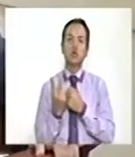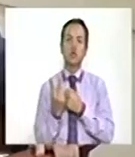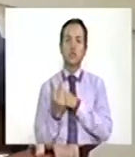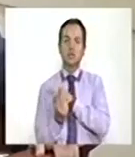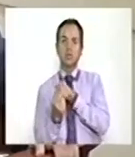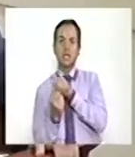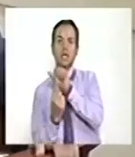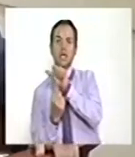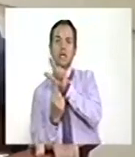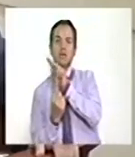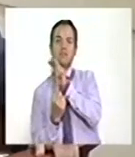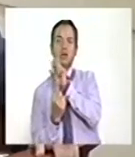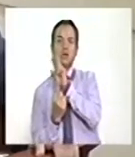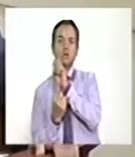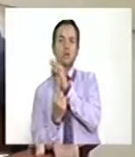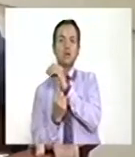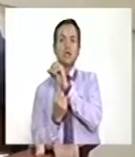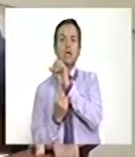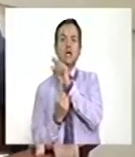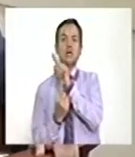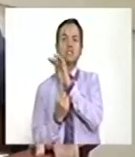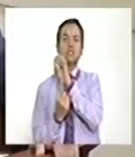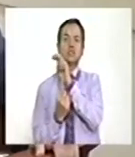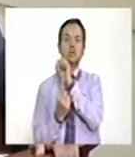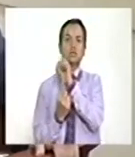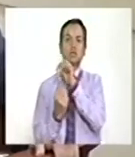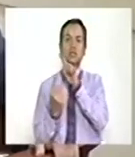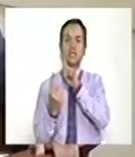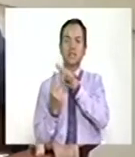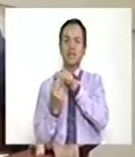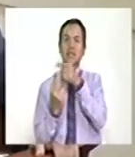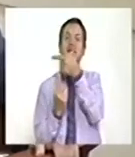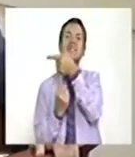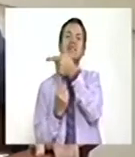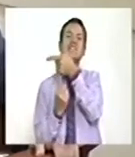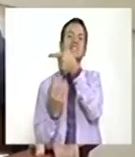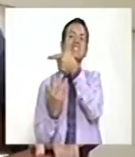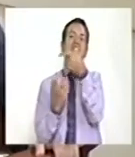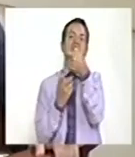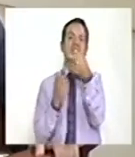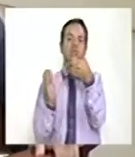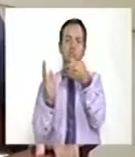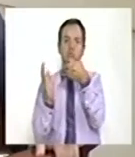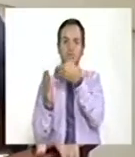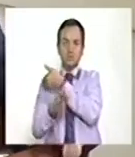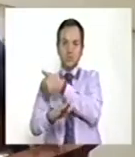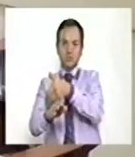en el de Álvaro Aston 600 millones y en el de Musa Besaile 2.000 millones de pesos.